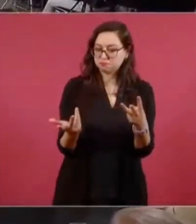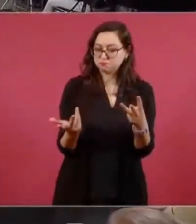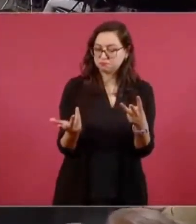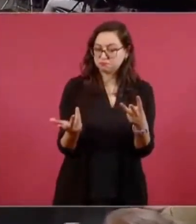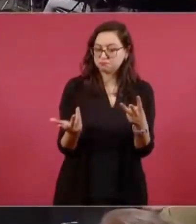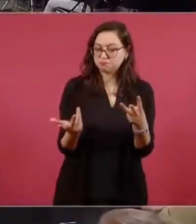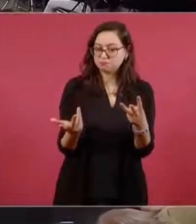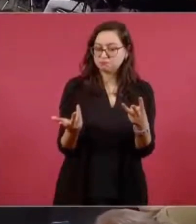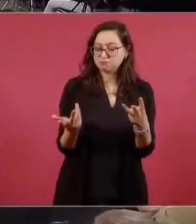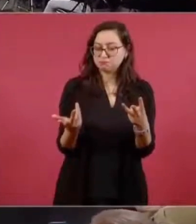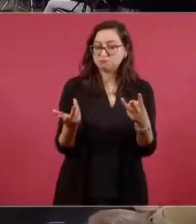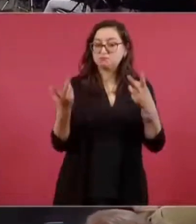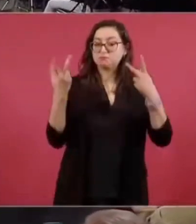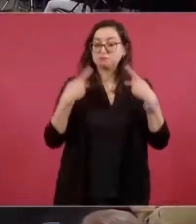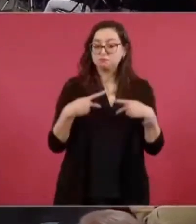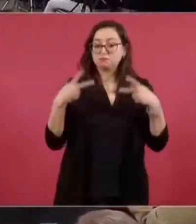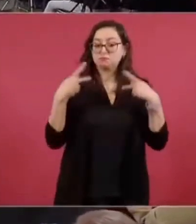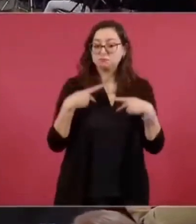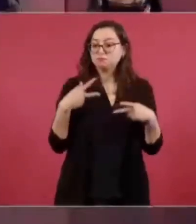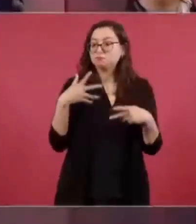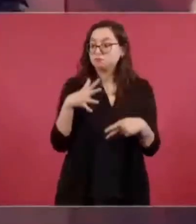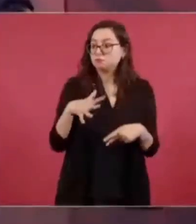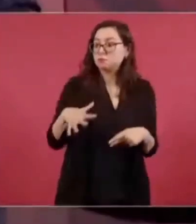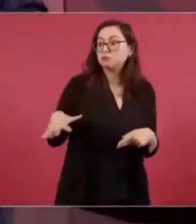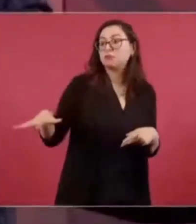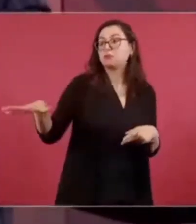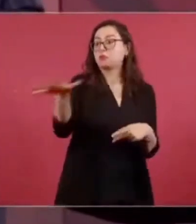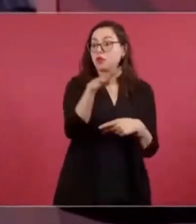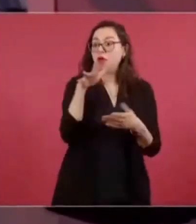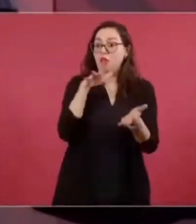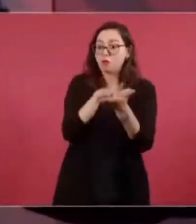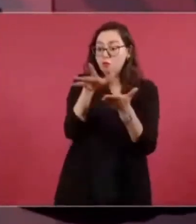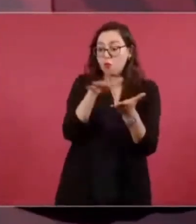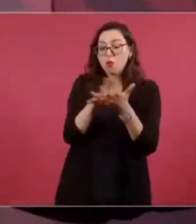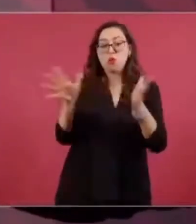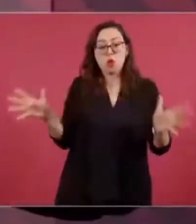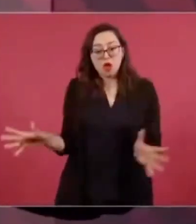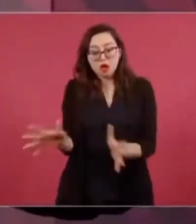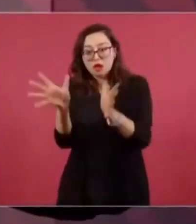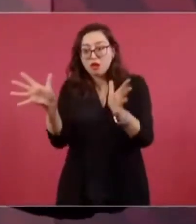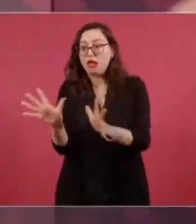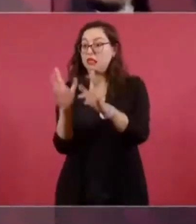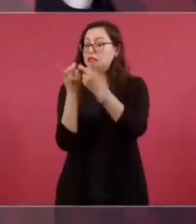a la gente, no se podía financiar el desarrollo